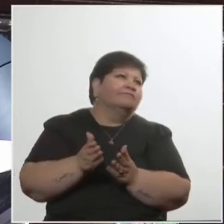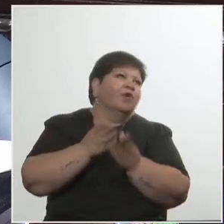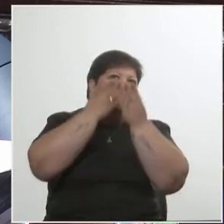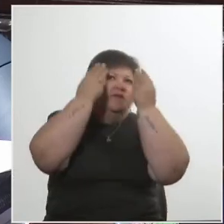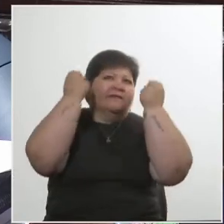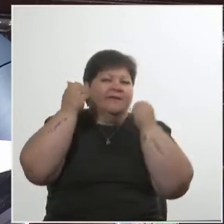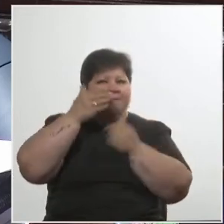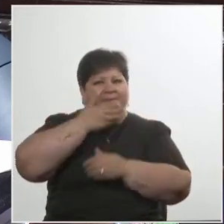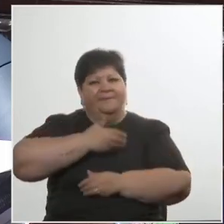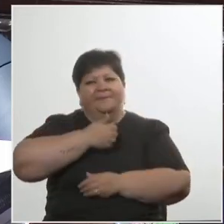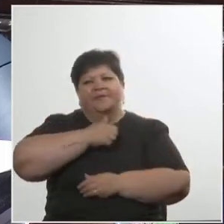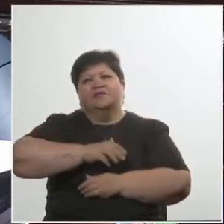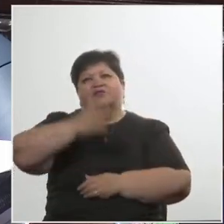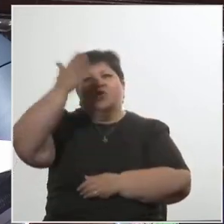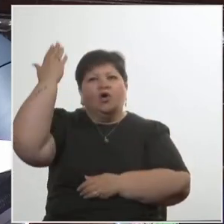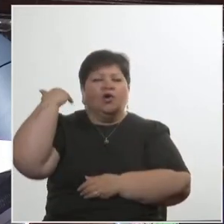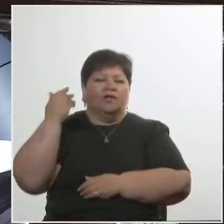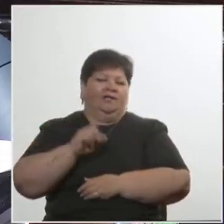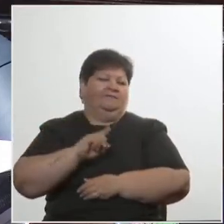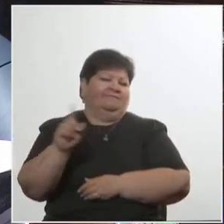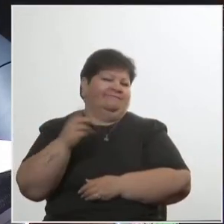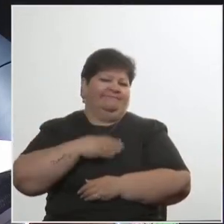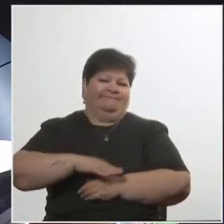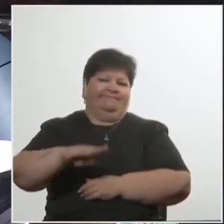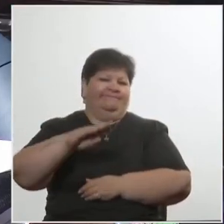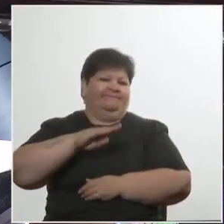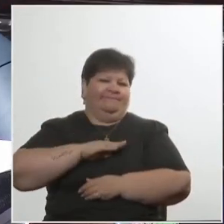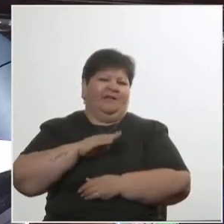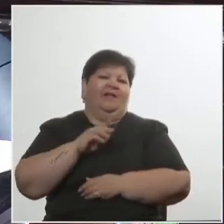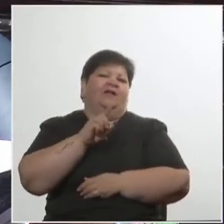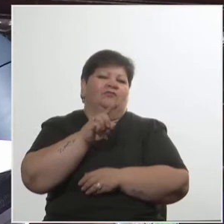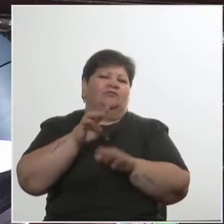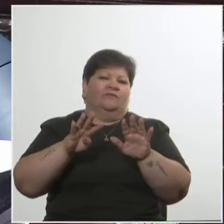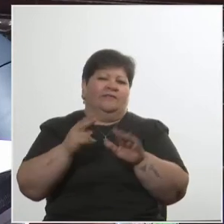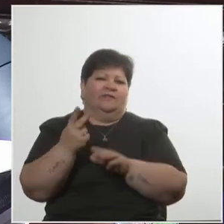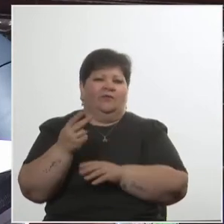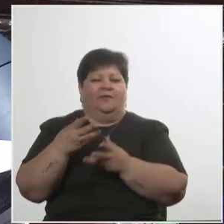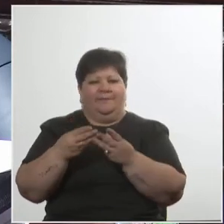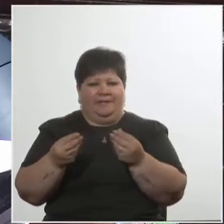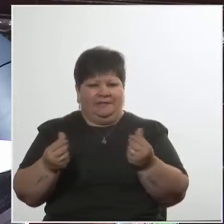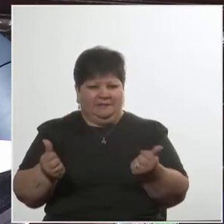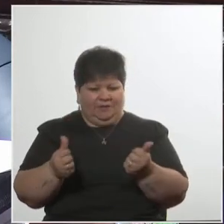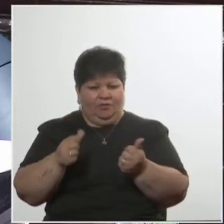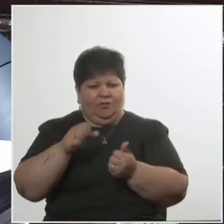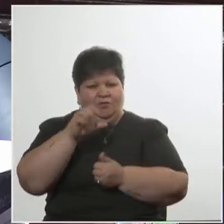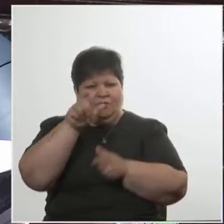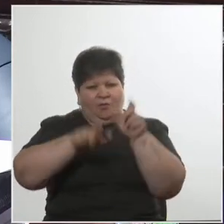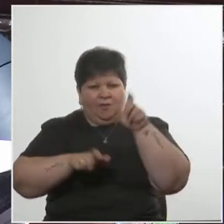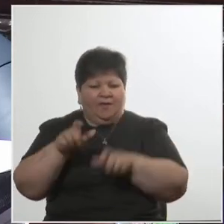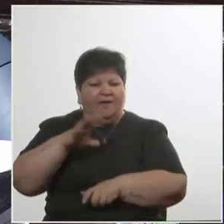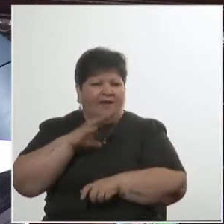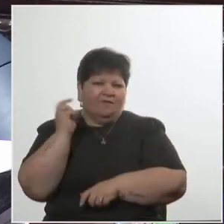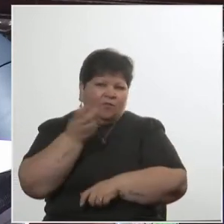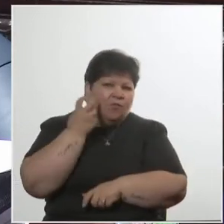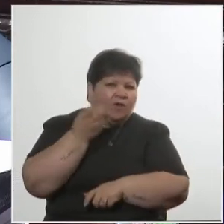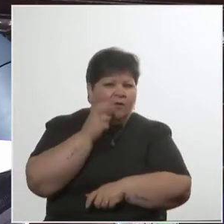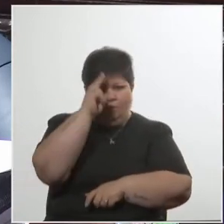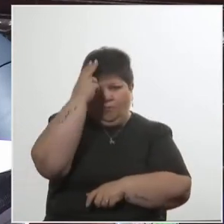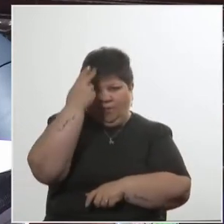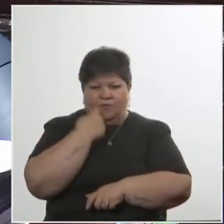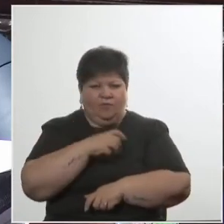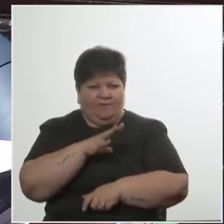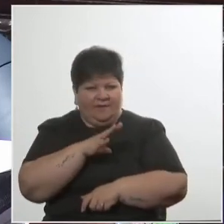sería yo lo sentiría como una afrenta a los todavía cientos de desaparecidos que en el Uruguay se están buscando pero sí